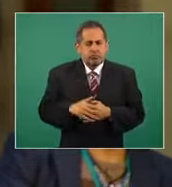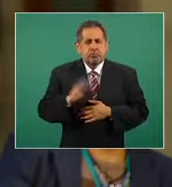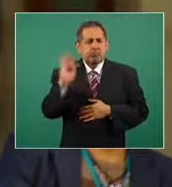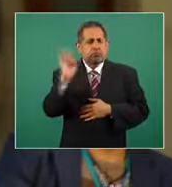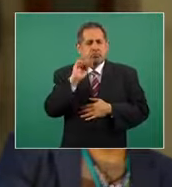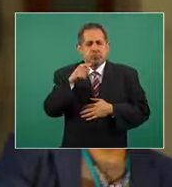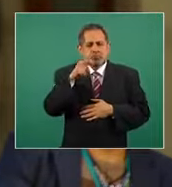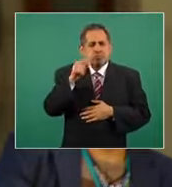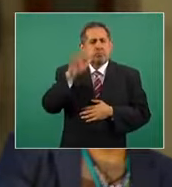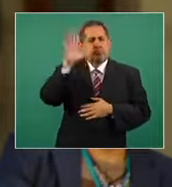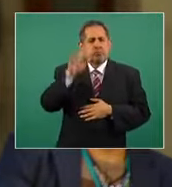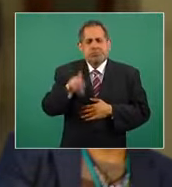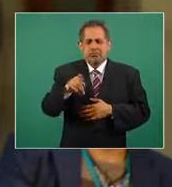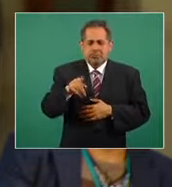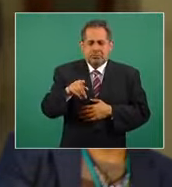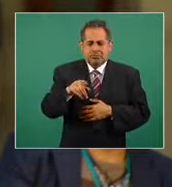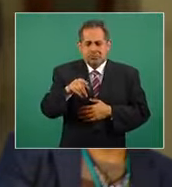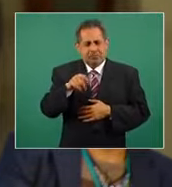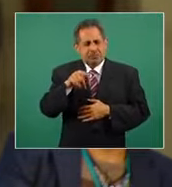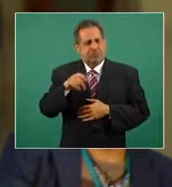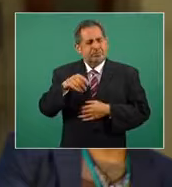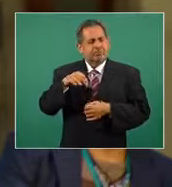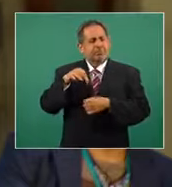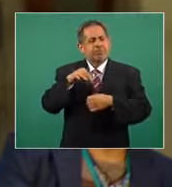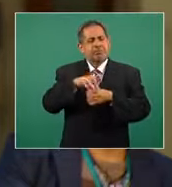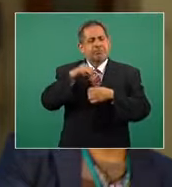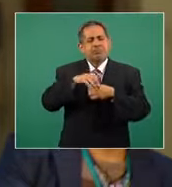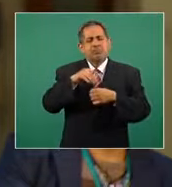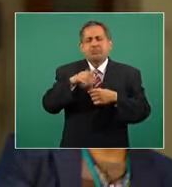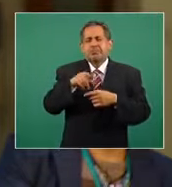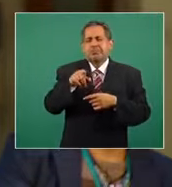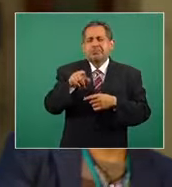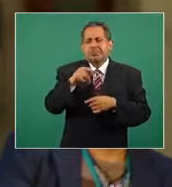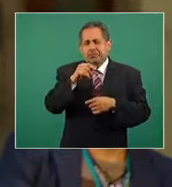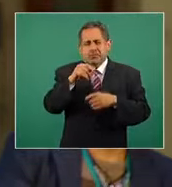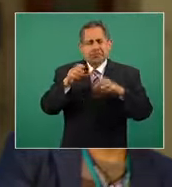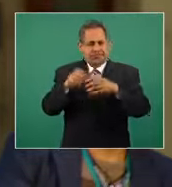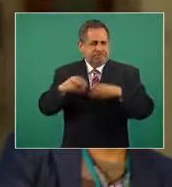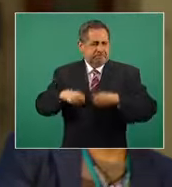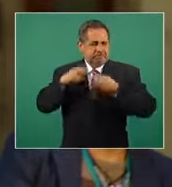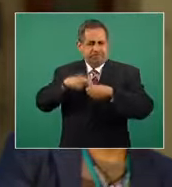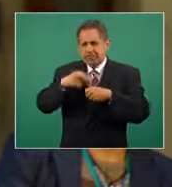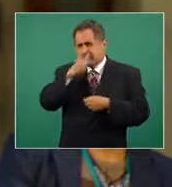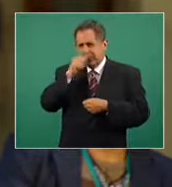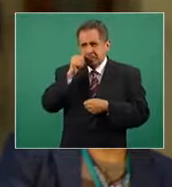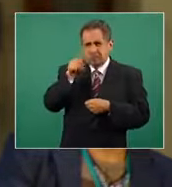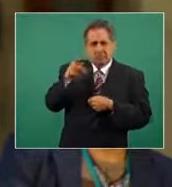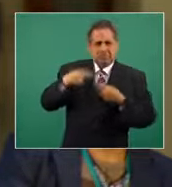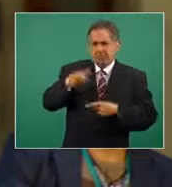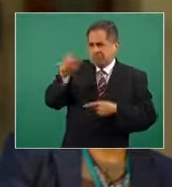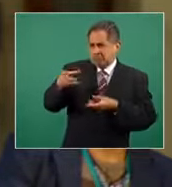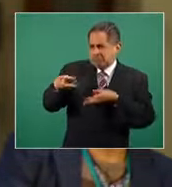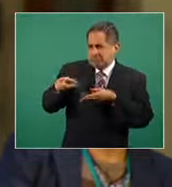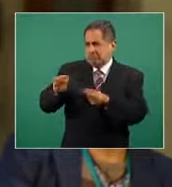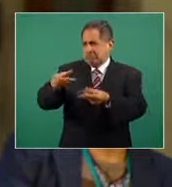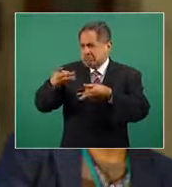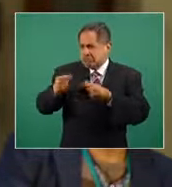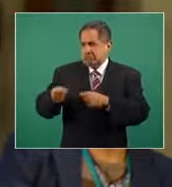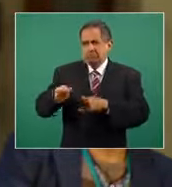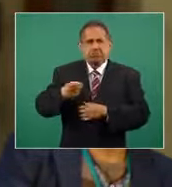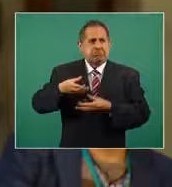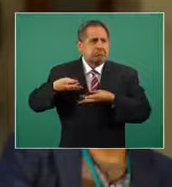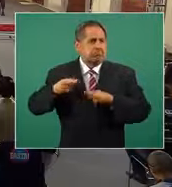habitante de Benito Juárez, Cancún, votaría por una persona que hace ese dispendio, ese derroche faraónico de ir en vuelos